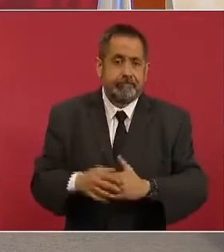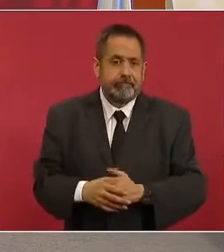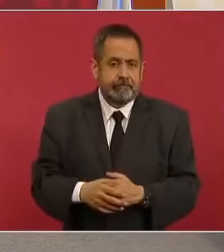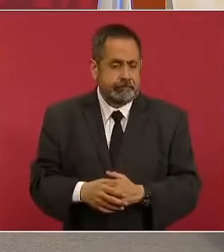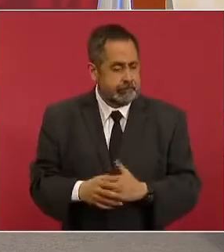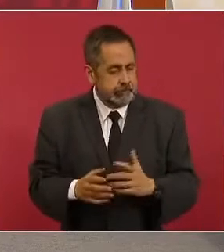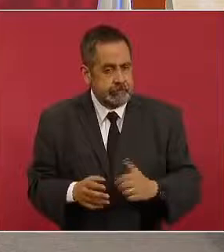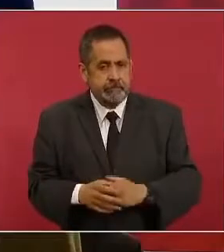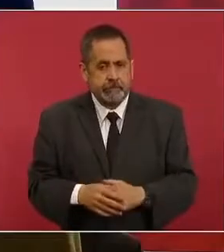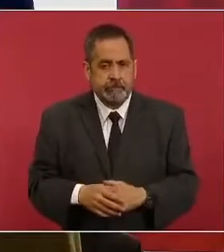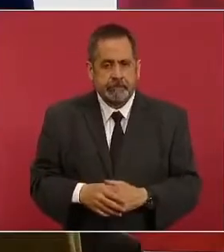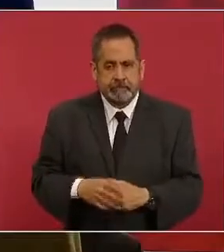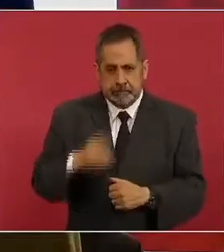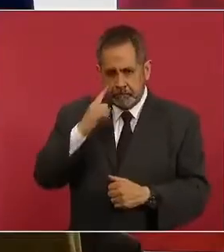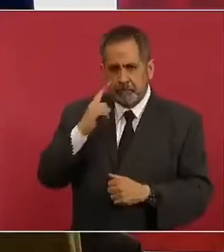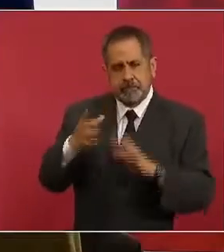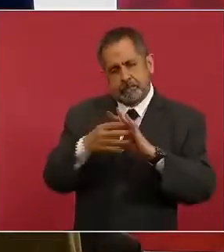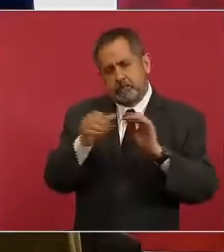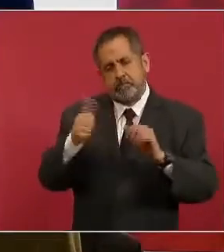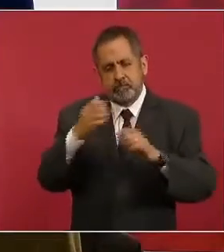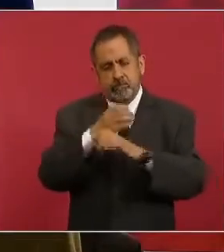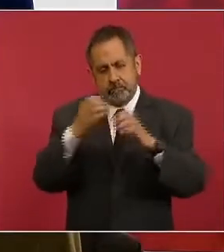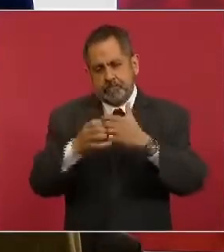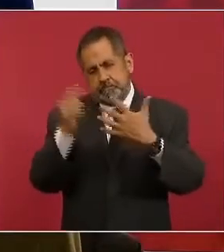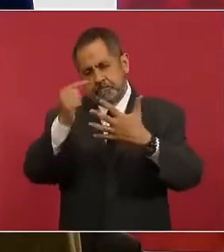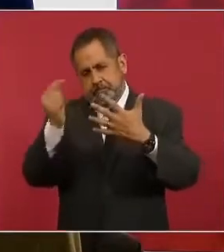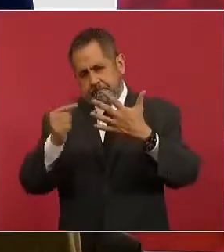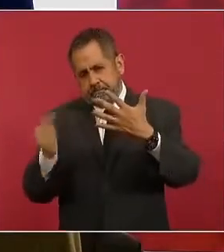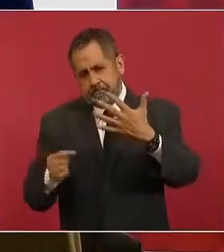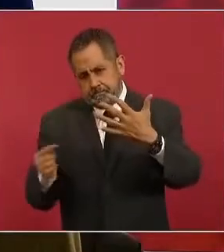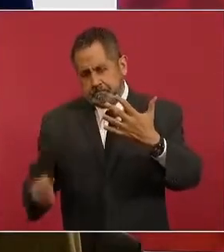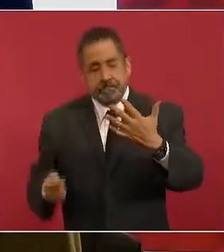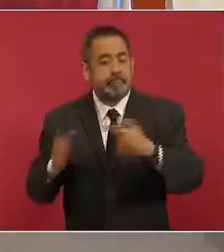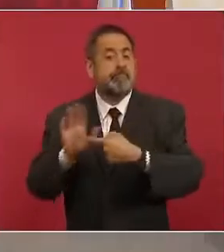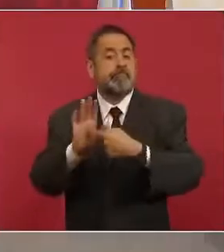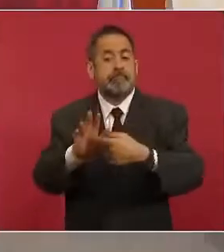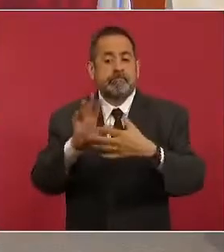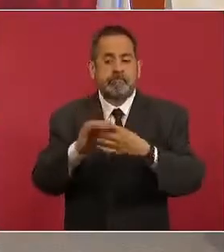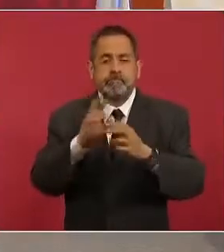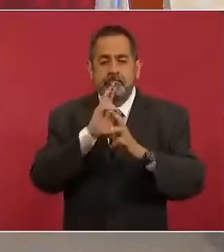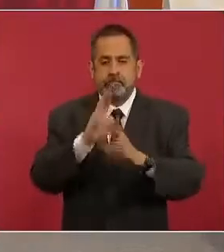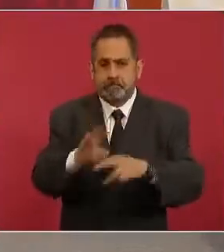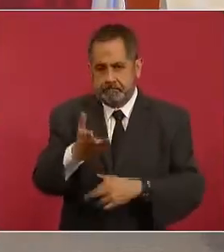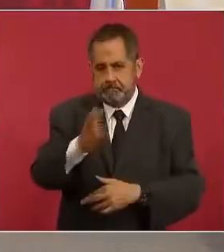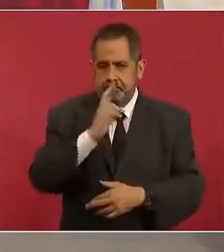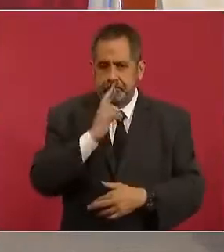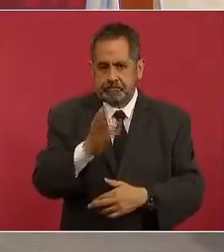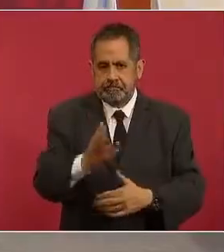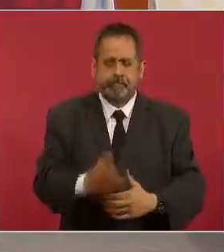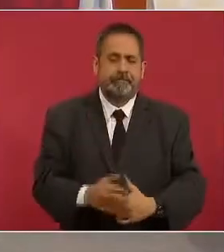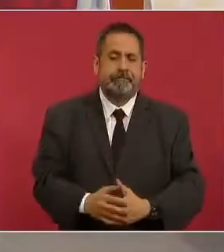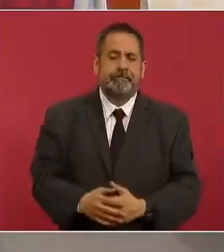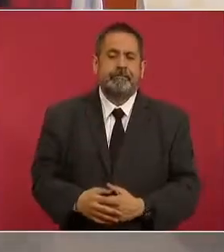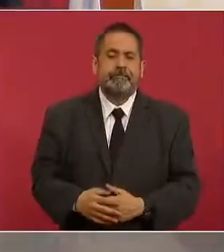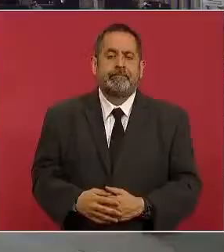Pero bueno, aquí se trataron otros asuntos, pero es contestando tu pregunta.